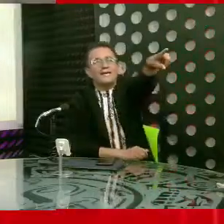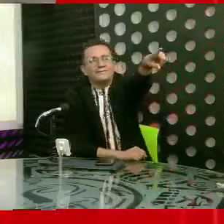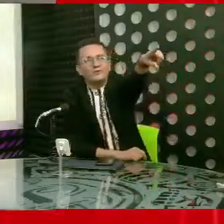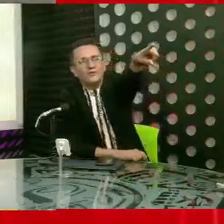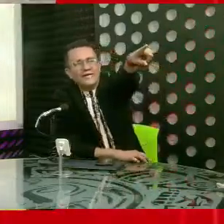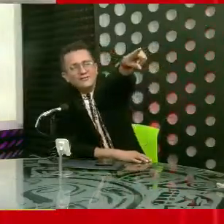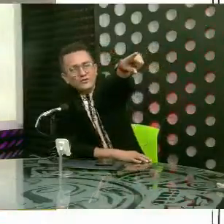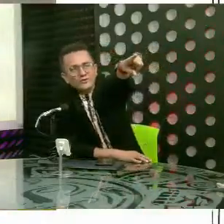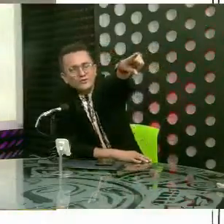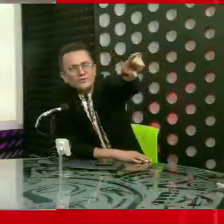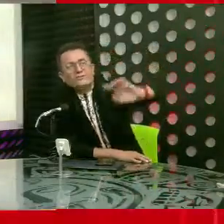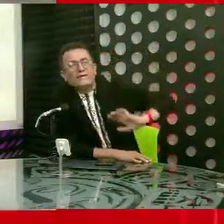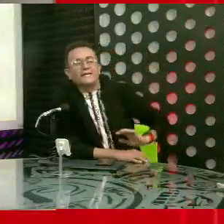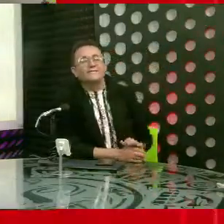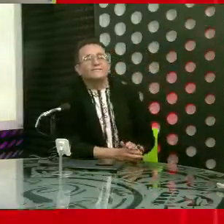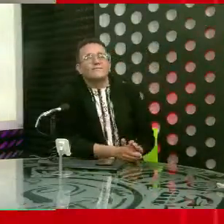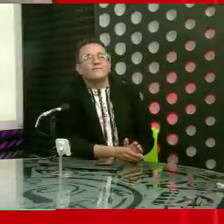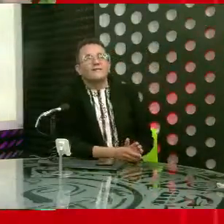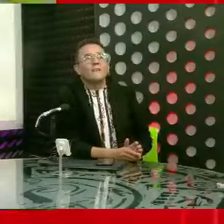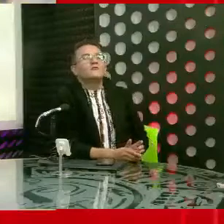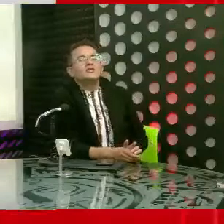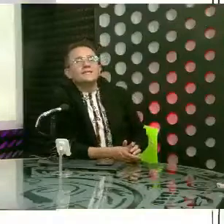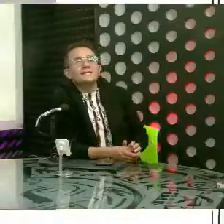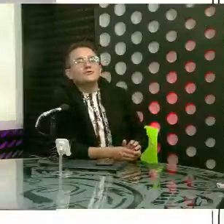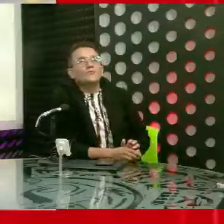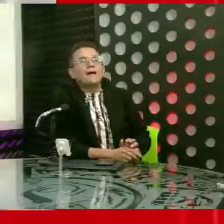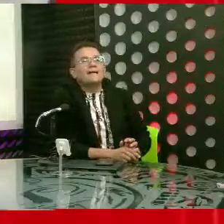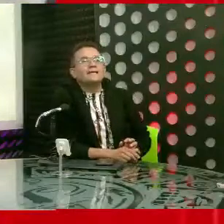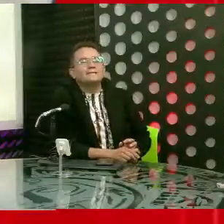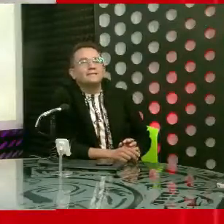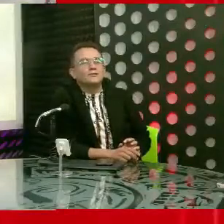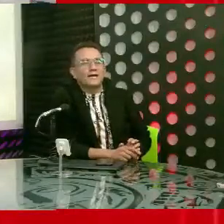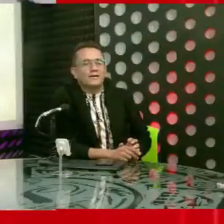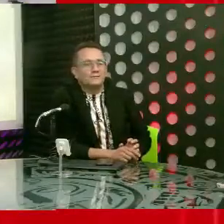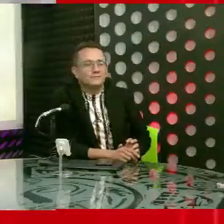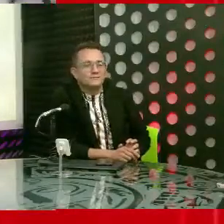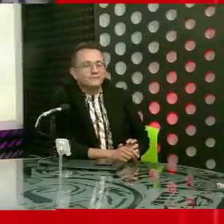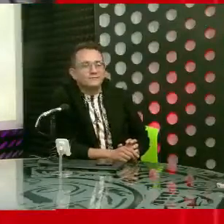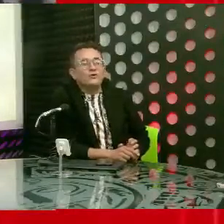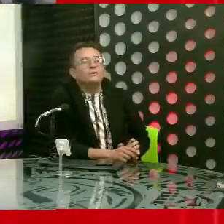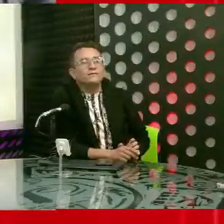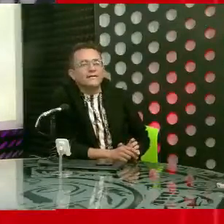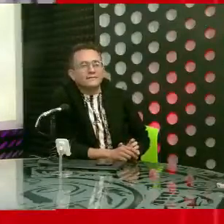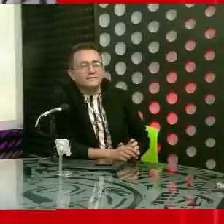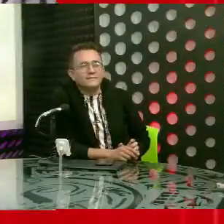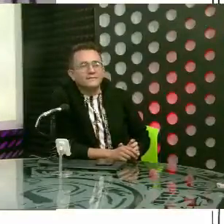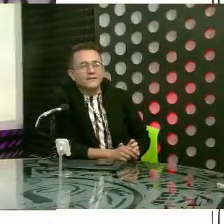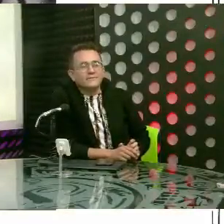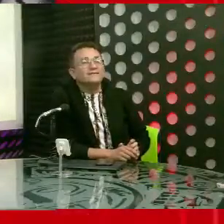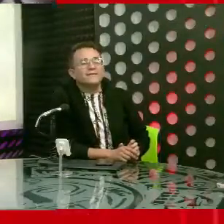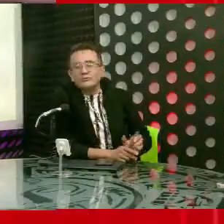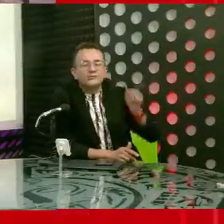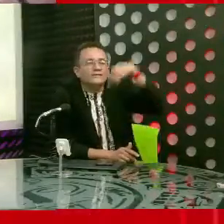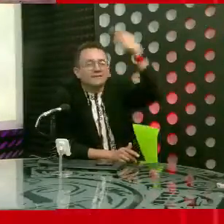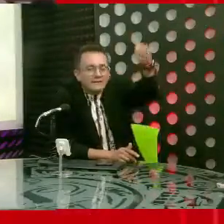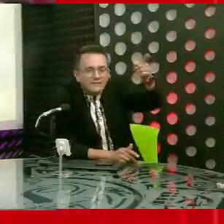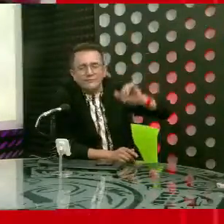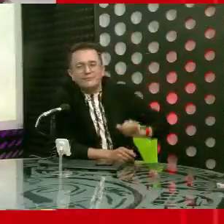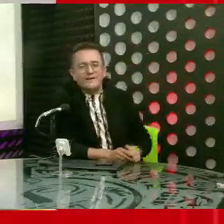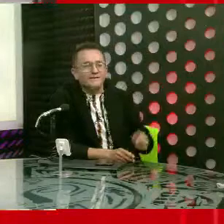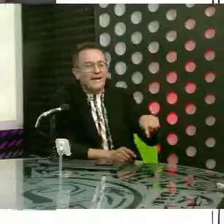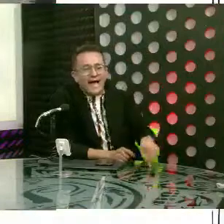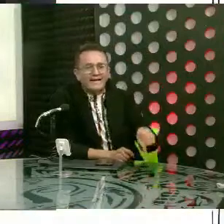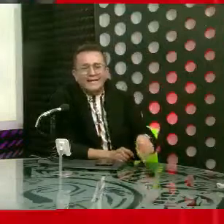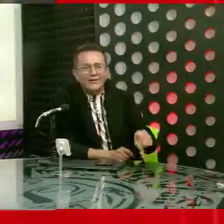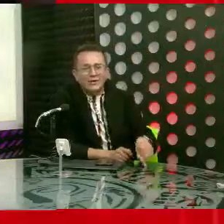no está en tela de juicio. Eso no se vale. Eso no se vale. No estás en tu país, idiota. No lo estás. Además, va a hacer tus desmadres